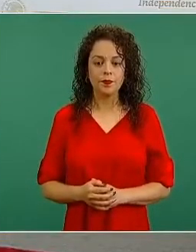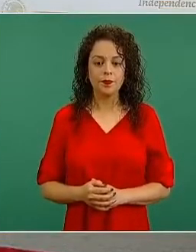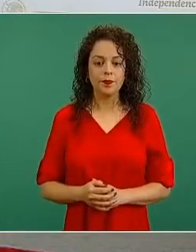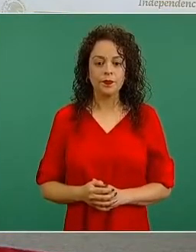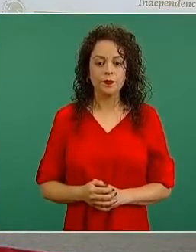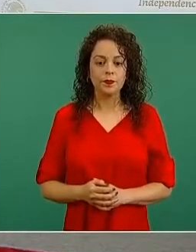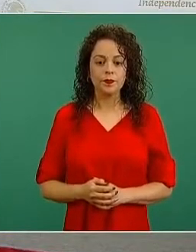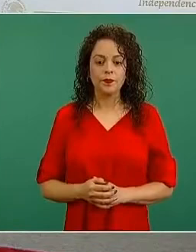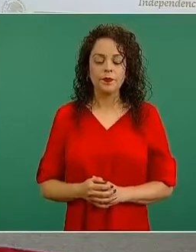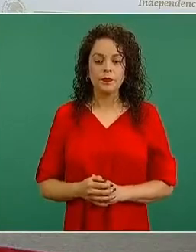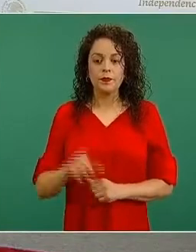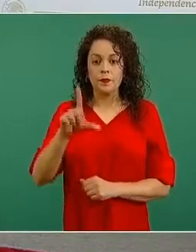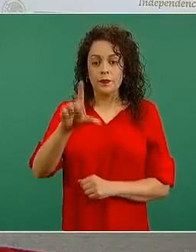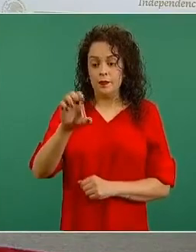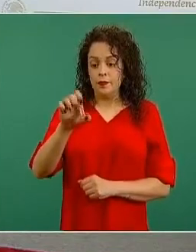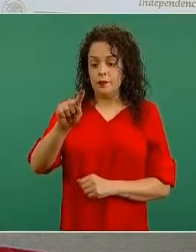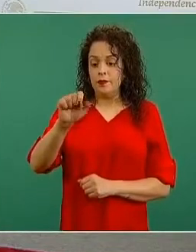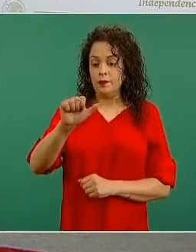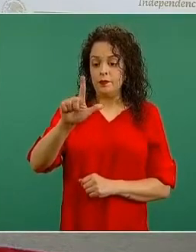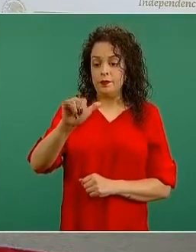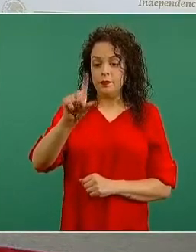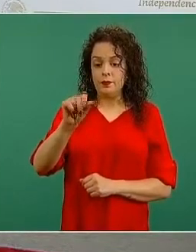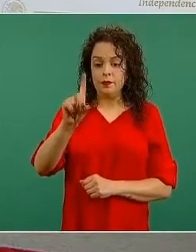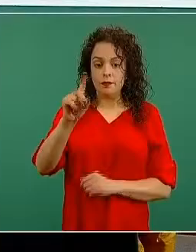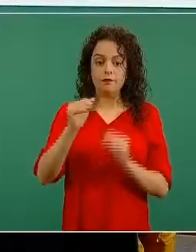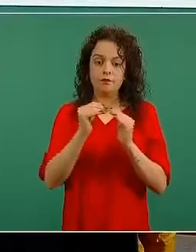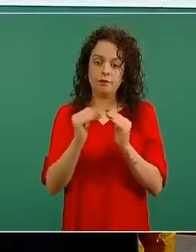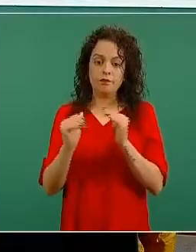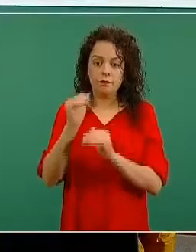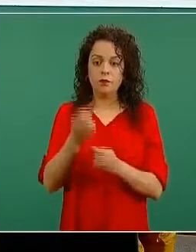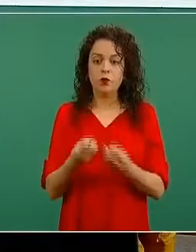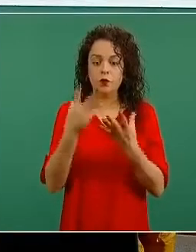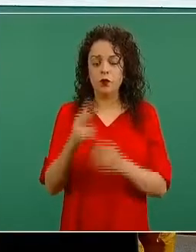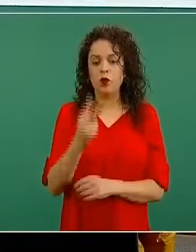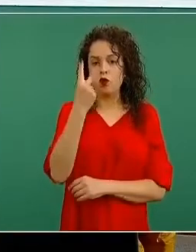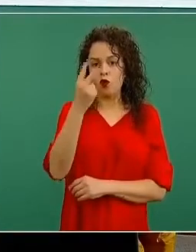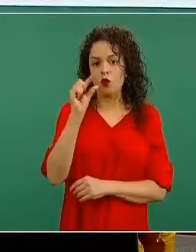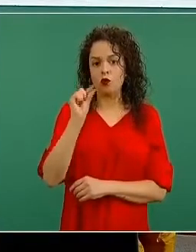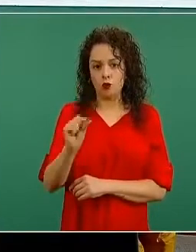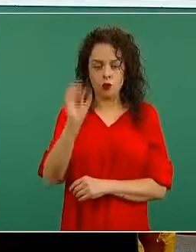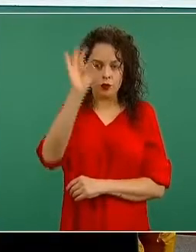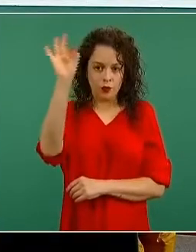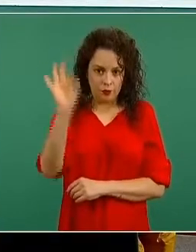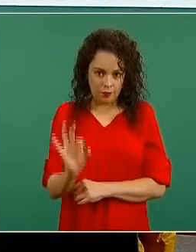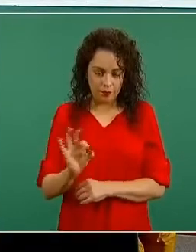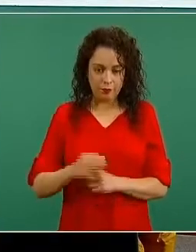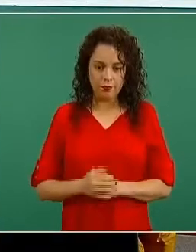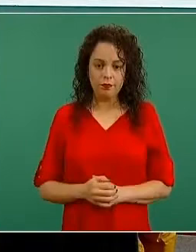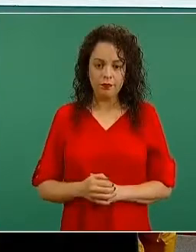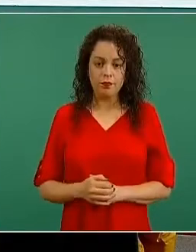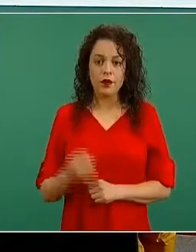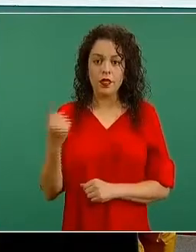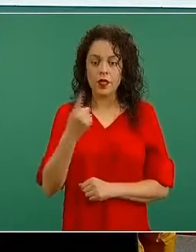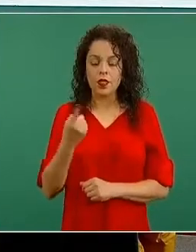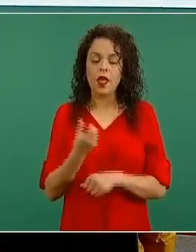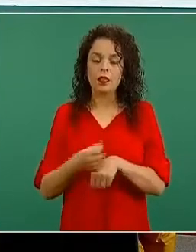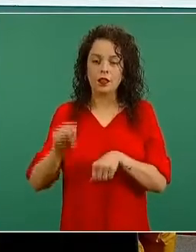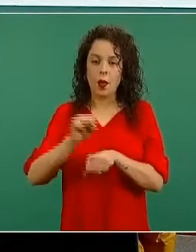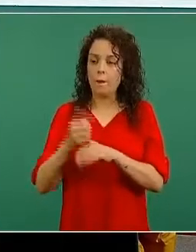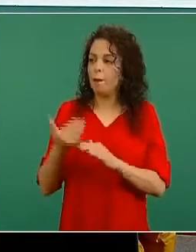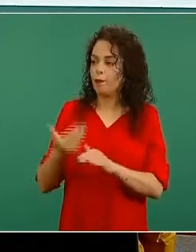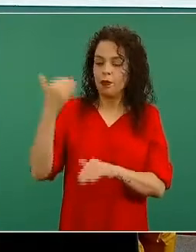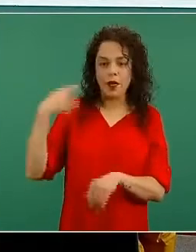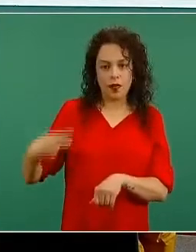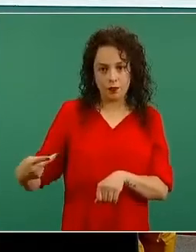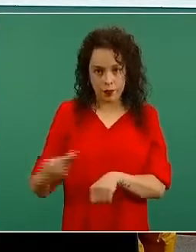La letalidad también cierra con un incremento de 2 puntos porcentuales con respecto a la semana inmediata anterior, y